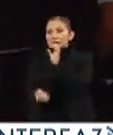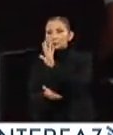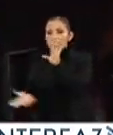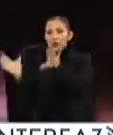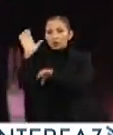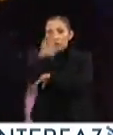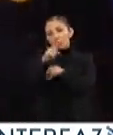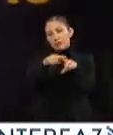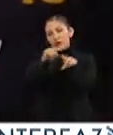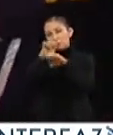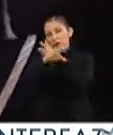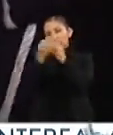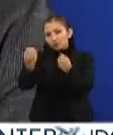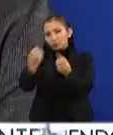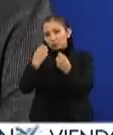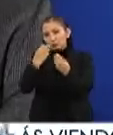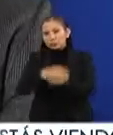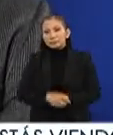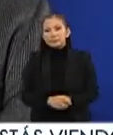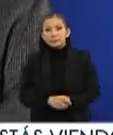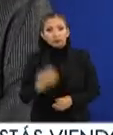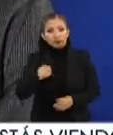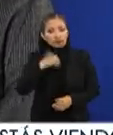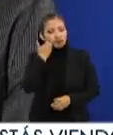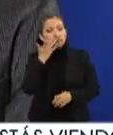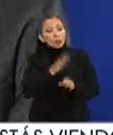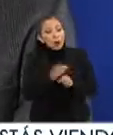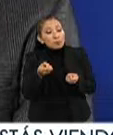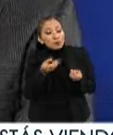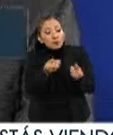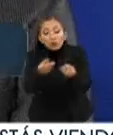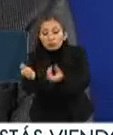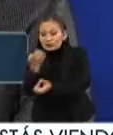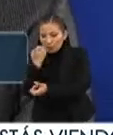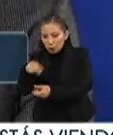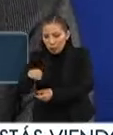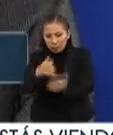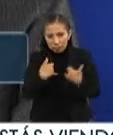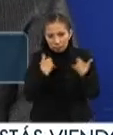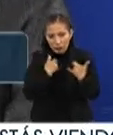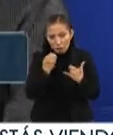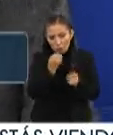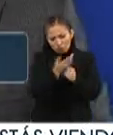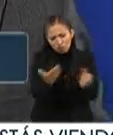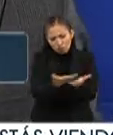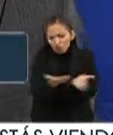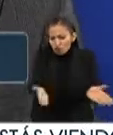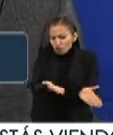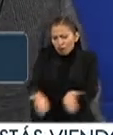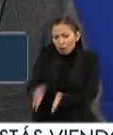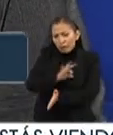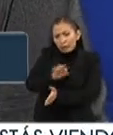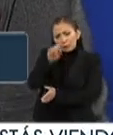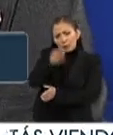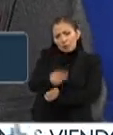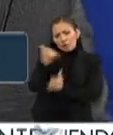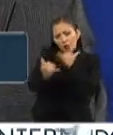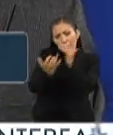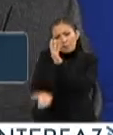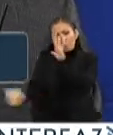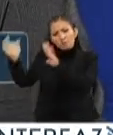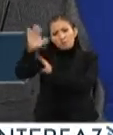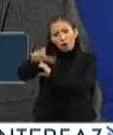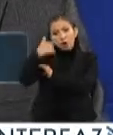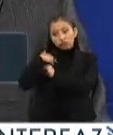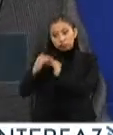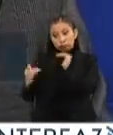básquetbol, entre muchas otras cosas. Lo que nosotros queremos es brindarle a las escuelas y a los jóvenes una oportunidad de poder precisamente jugar